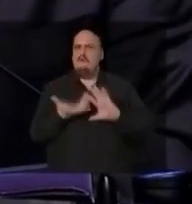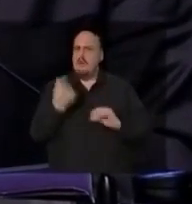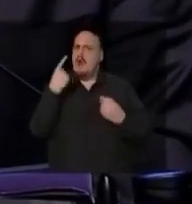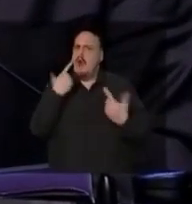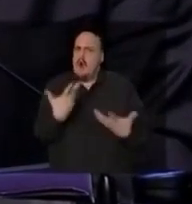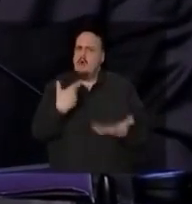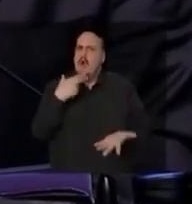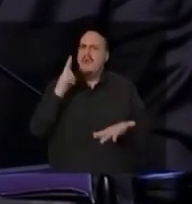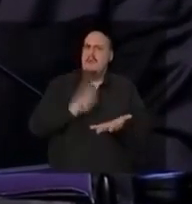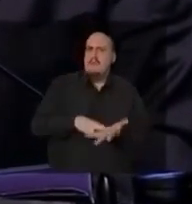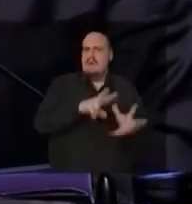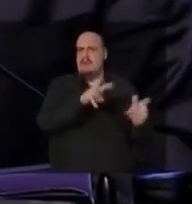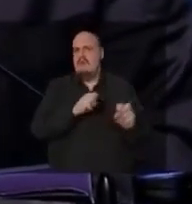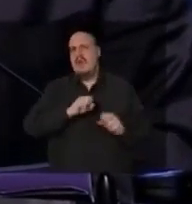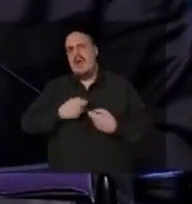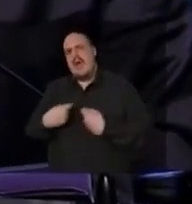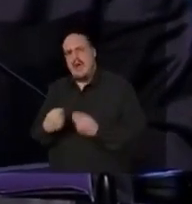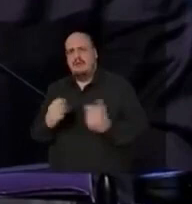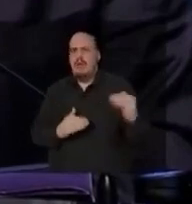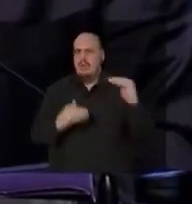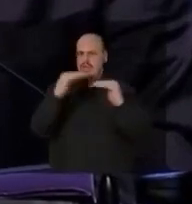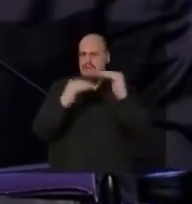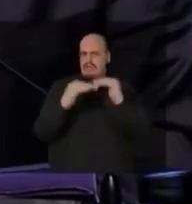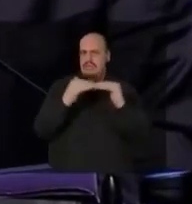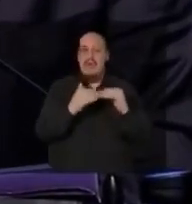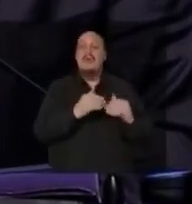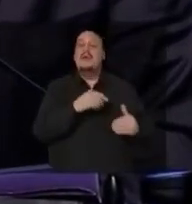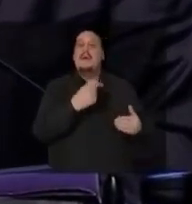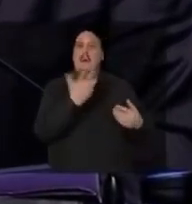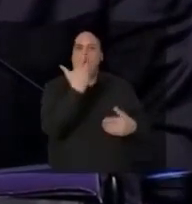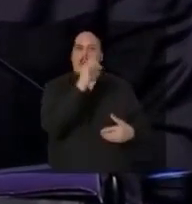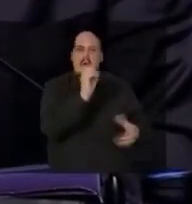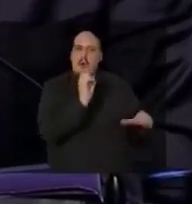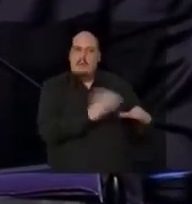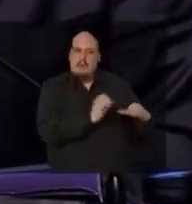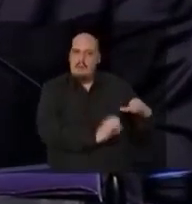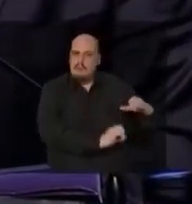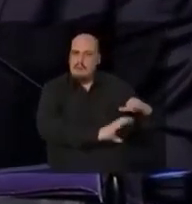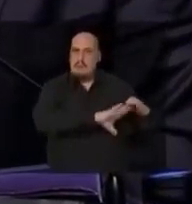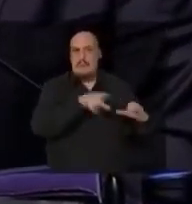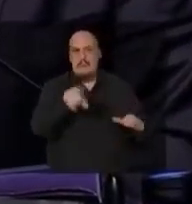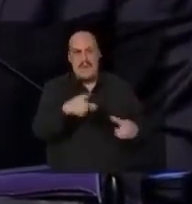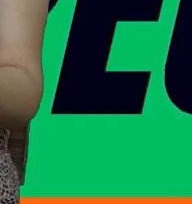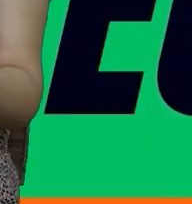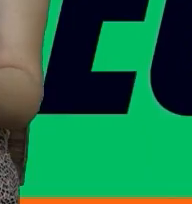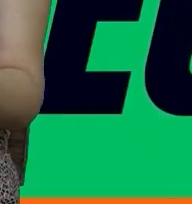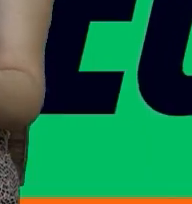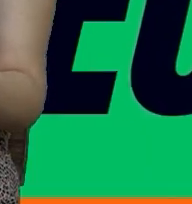fiscal, obviamente con acumulación de reservas, pero no rifando nuestra moneda y poniendo otra bandera en el Banco